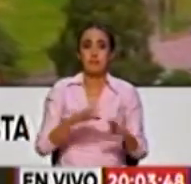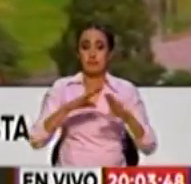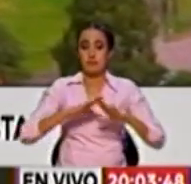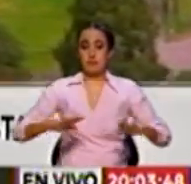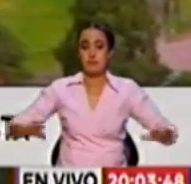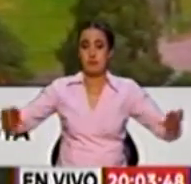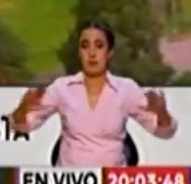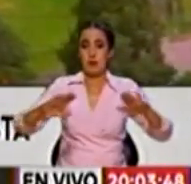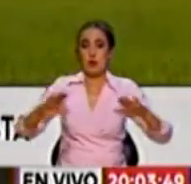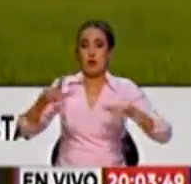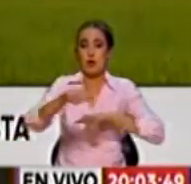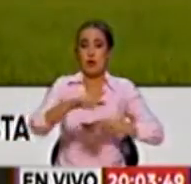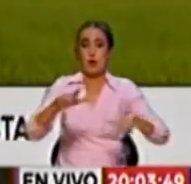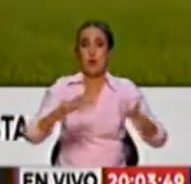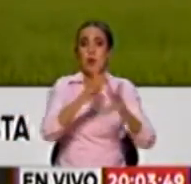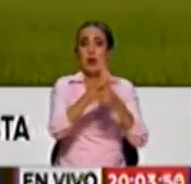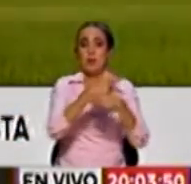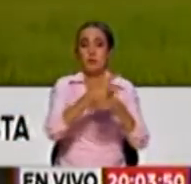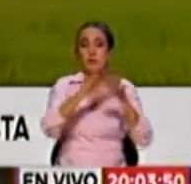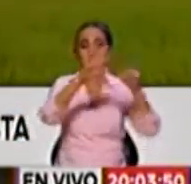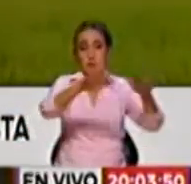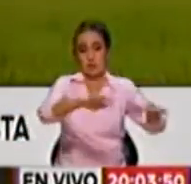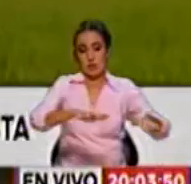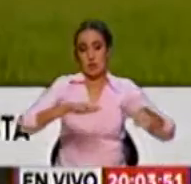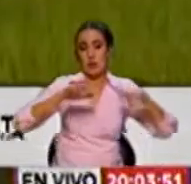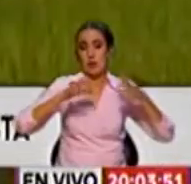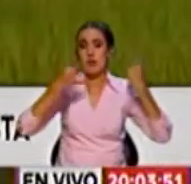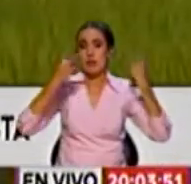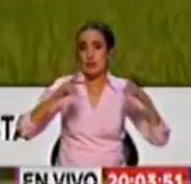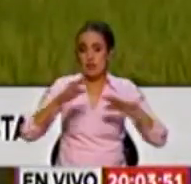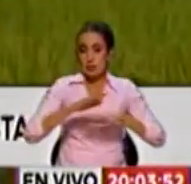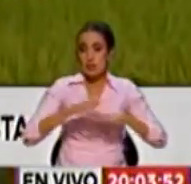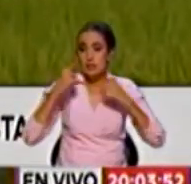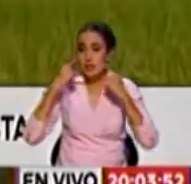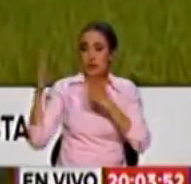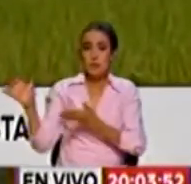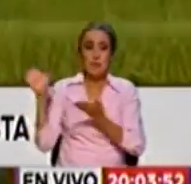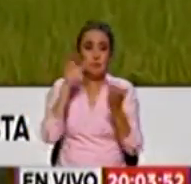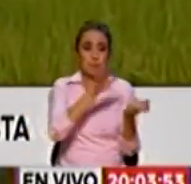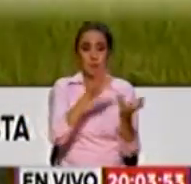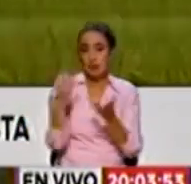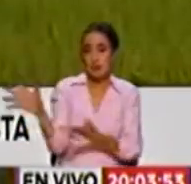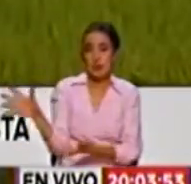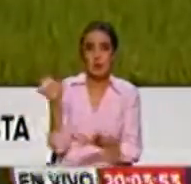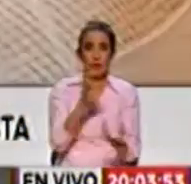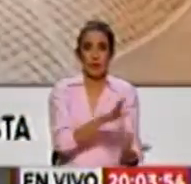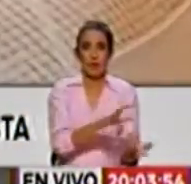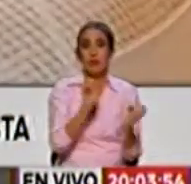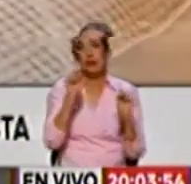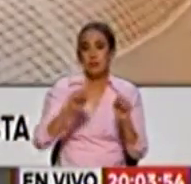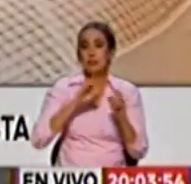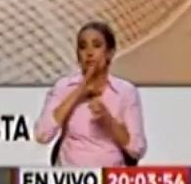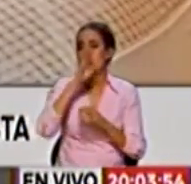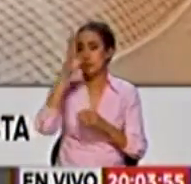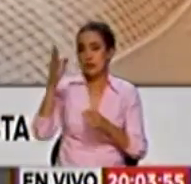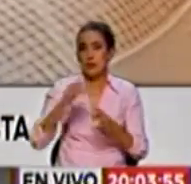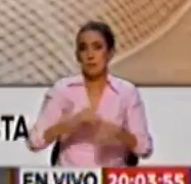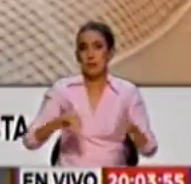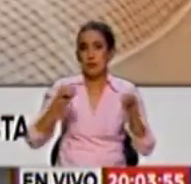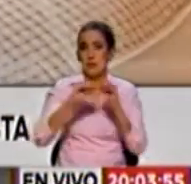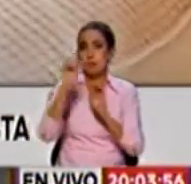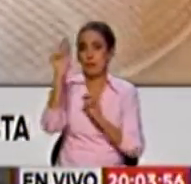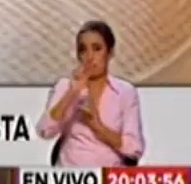zonas productivas. Por ello resultaría beneficioso, ya que la transportación de carga por esa vía siempre resultó más